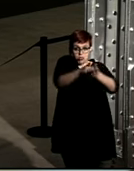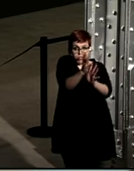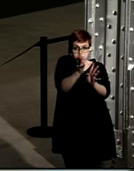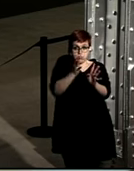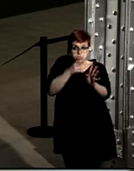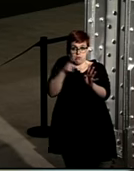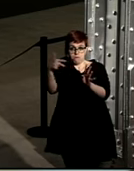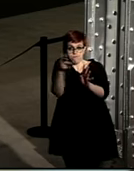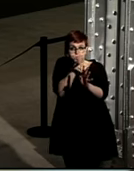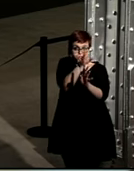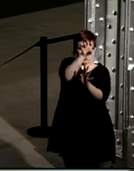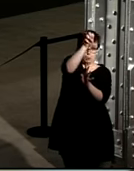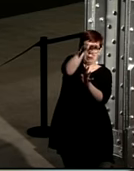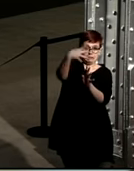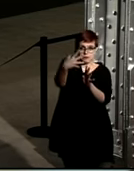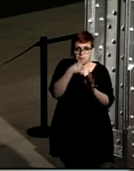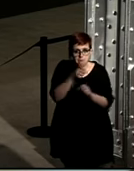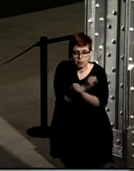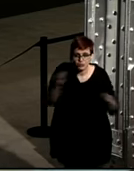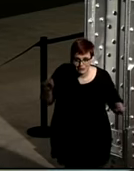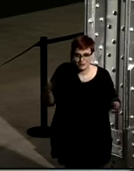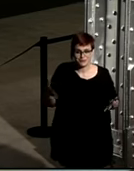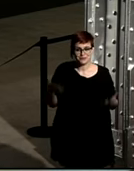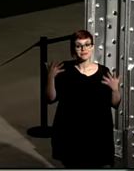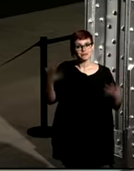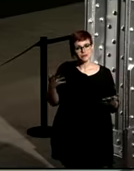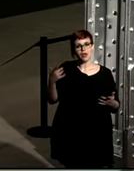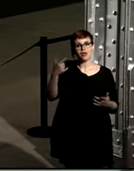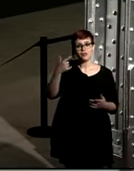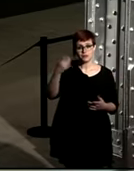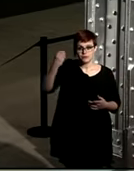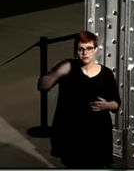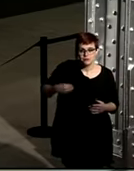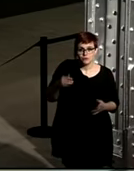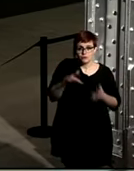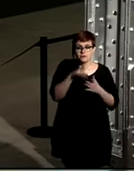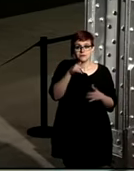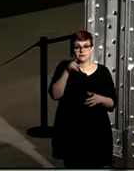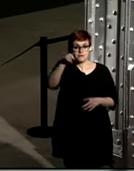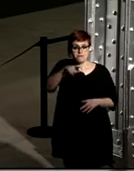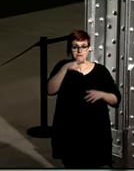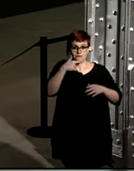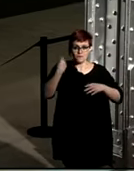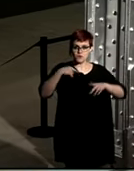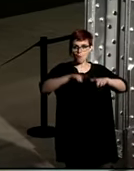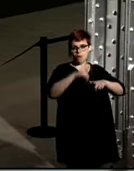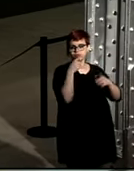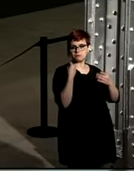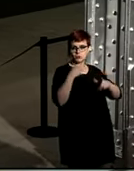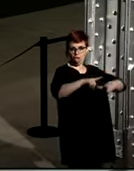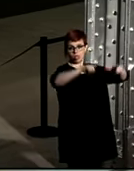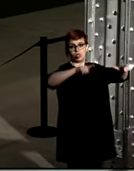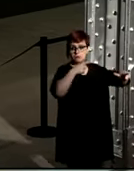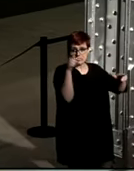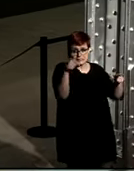extraña. Y no hay ningún equipo que te diga... El camarote de los hermanos Mars era un loft al lado de esto. No, pero es que aparte me gustaba por